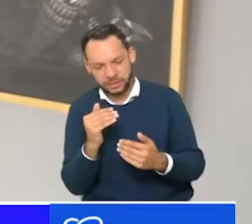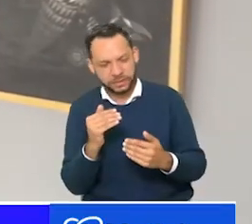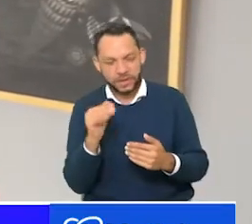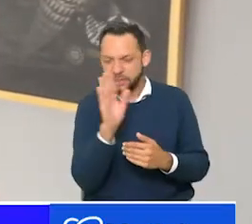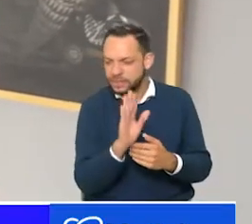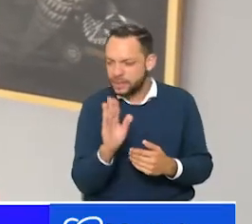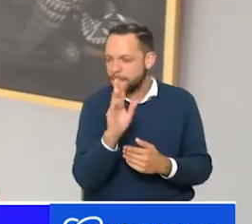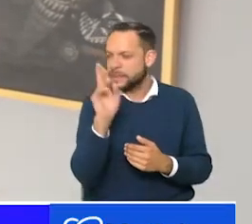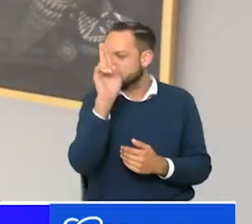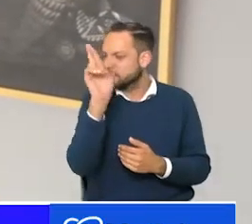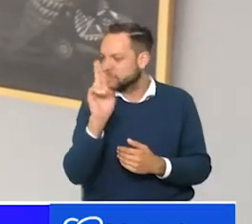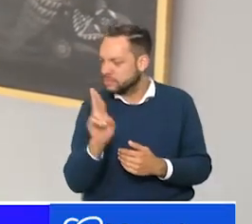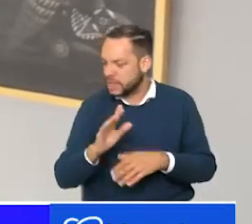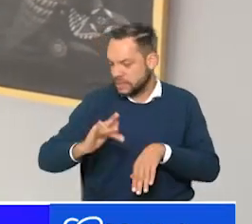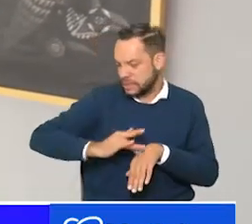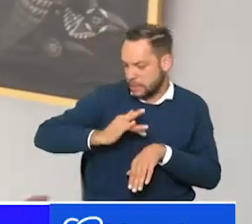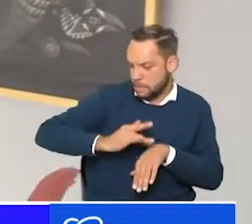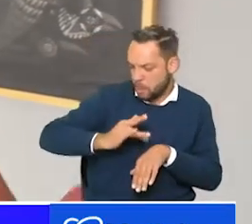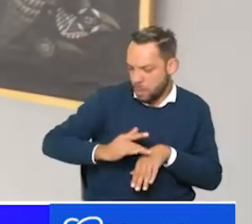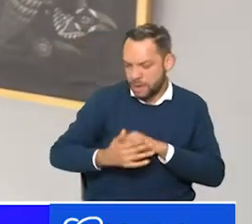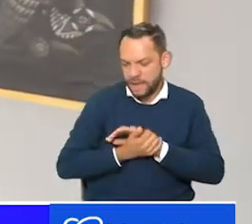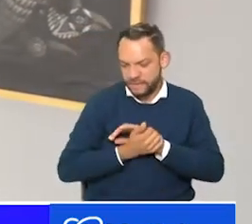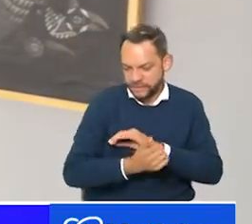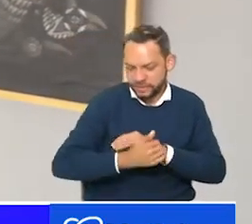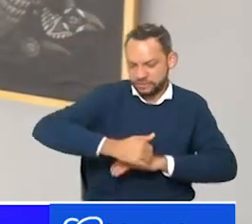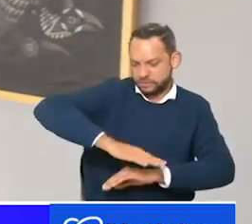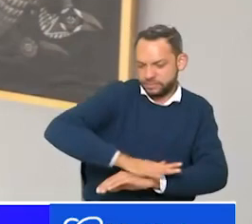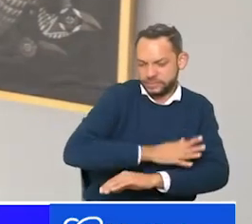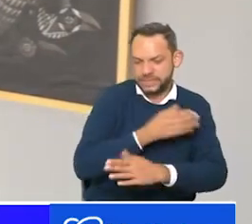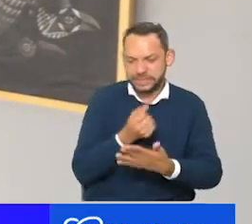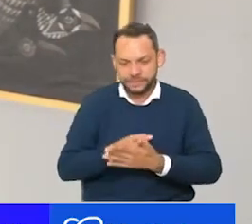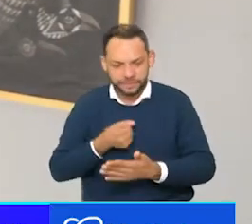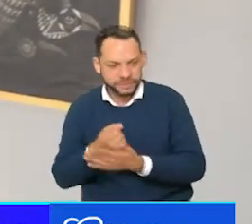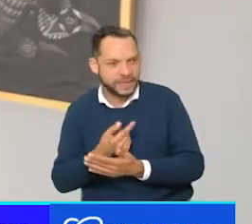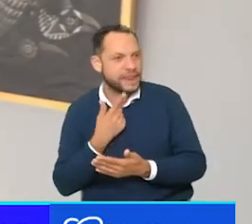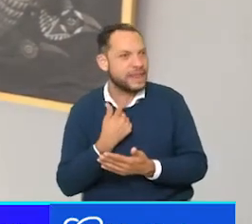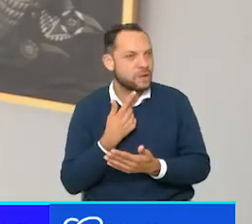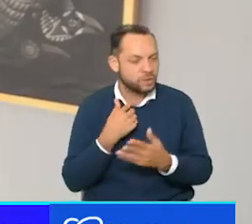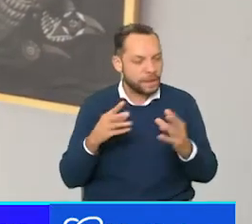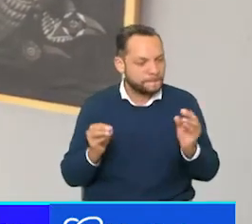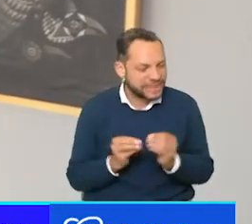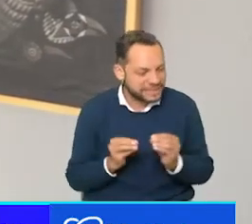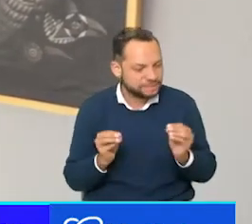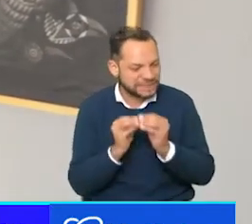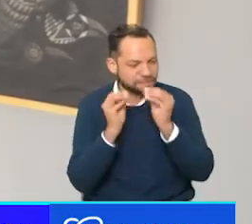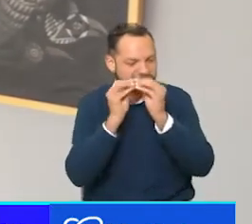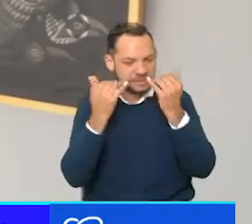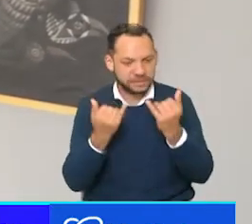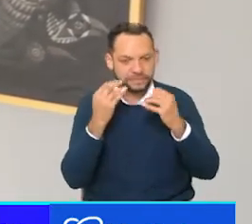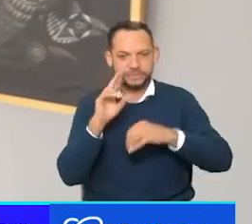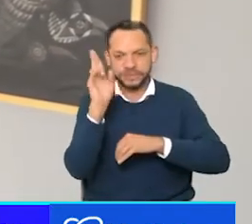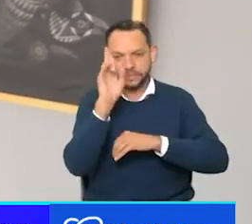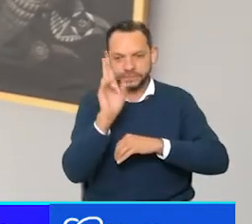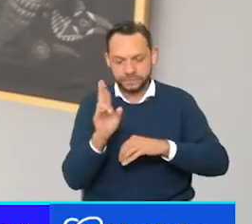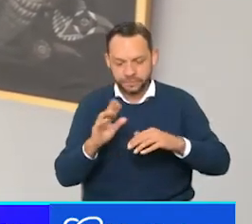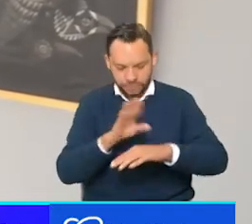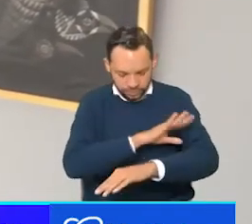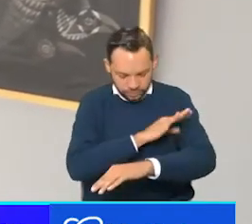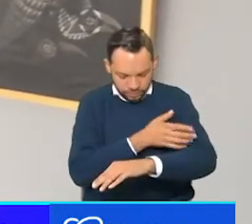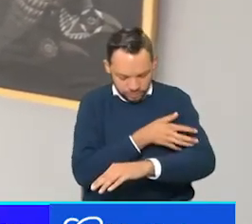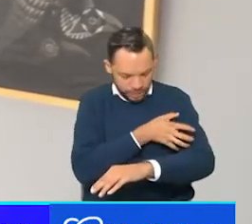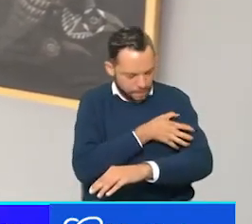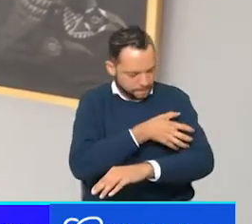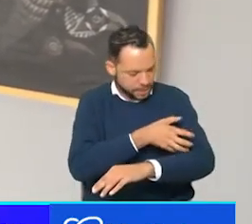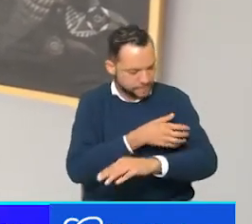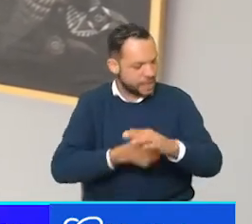departamento de Risaralda a mostrar sus talentos, a perseverar en lo que les gusta, a demostrar que Risaralda tiene una gran capacidad